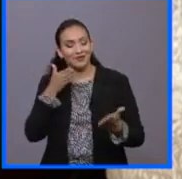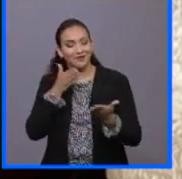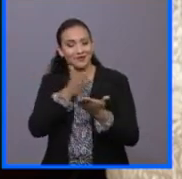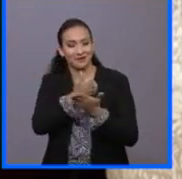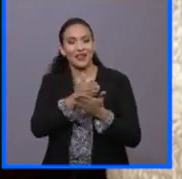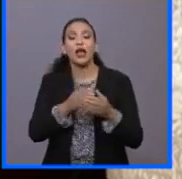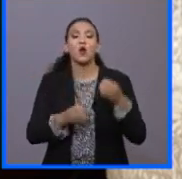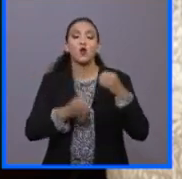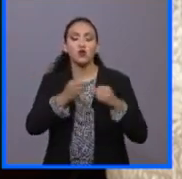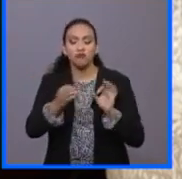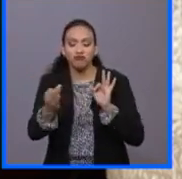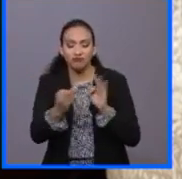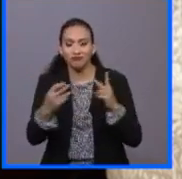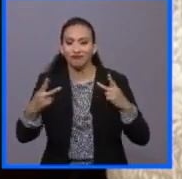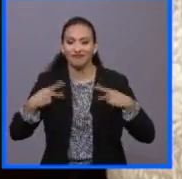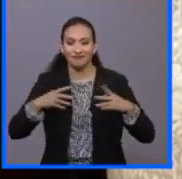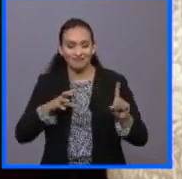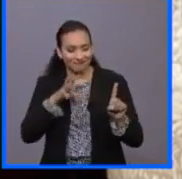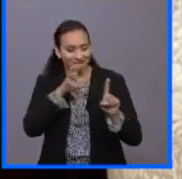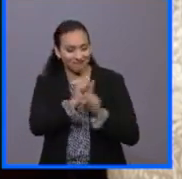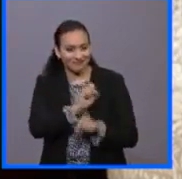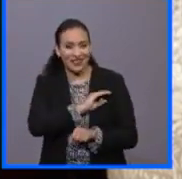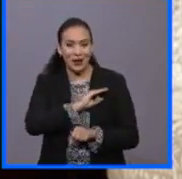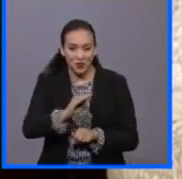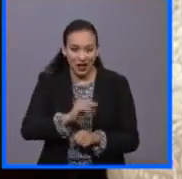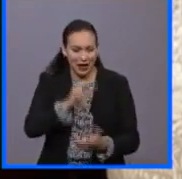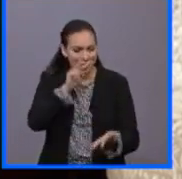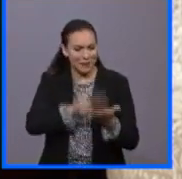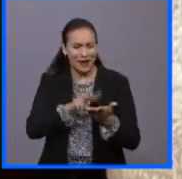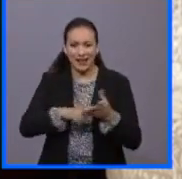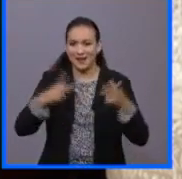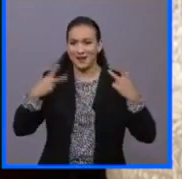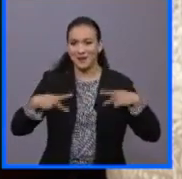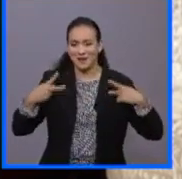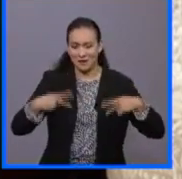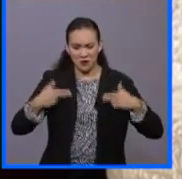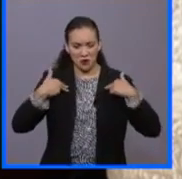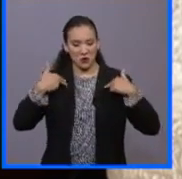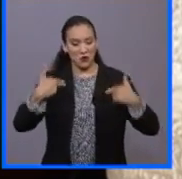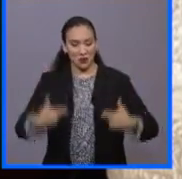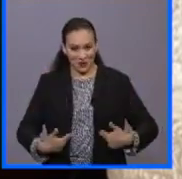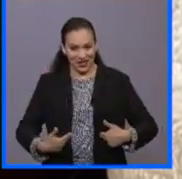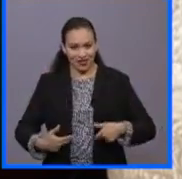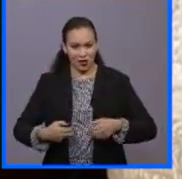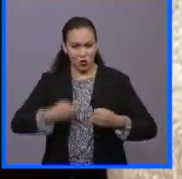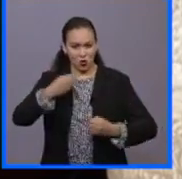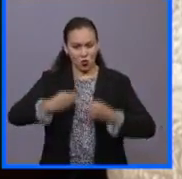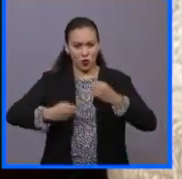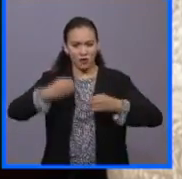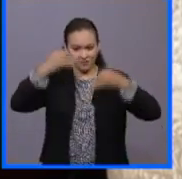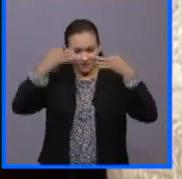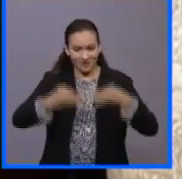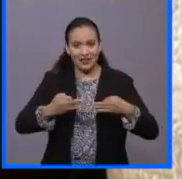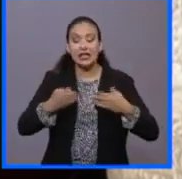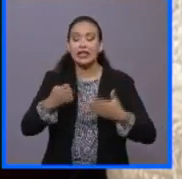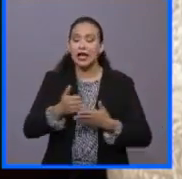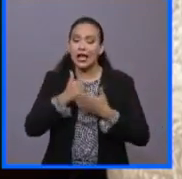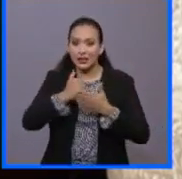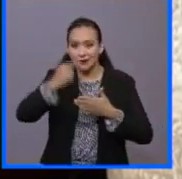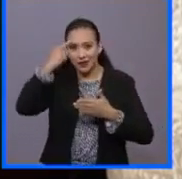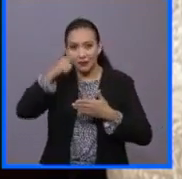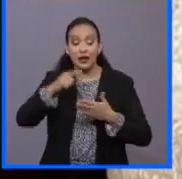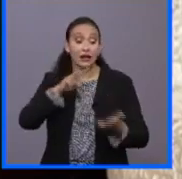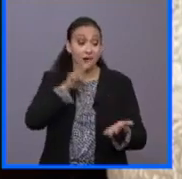justicia cercana, con una justicia humana, con una justicia eficaz que dignifique